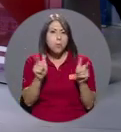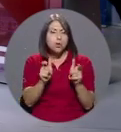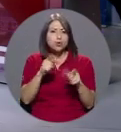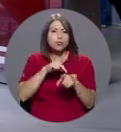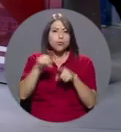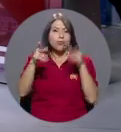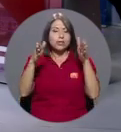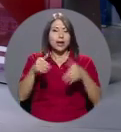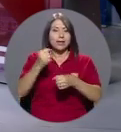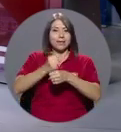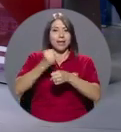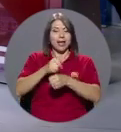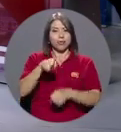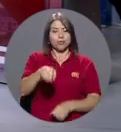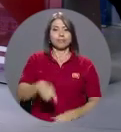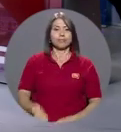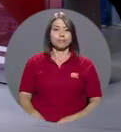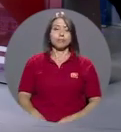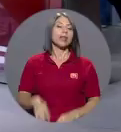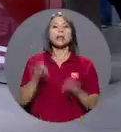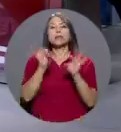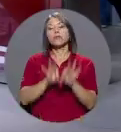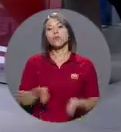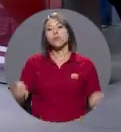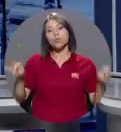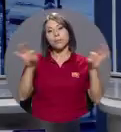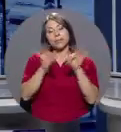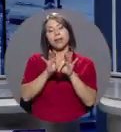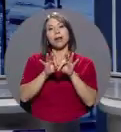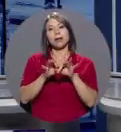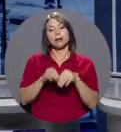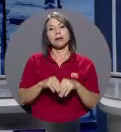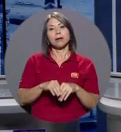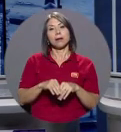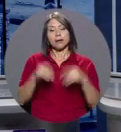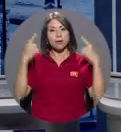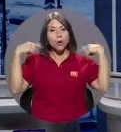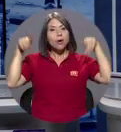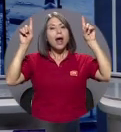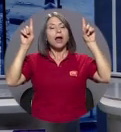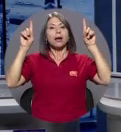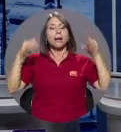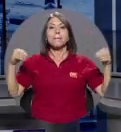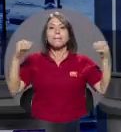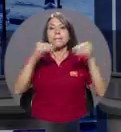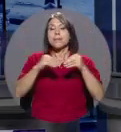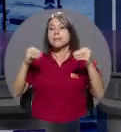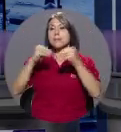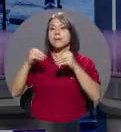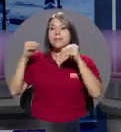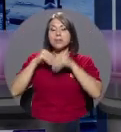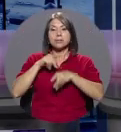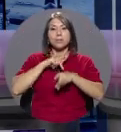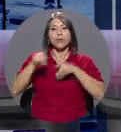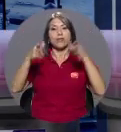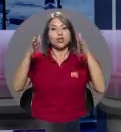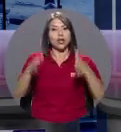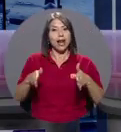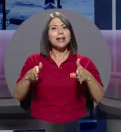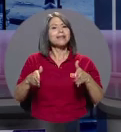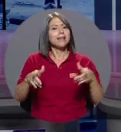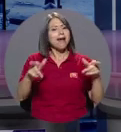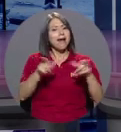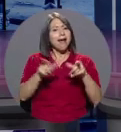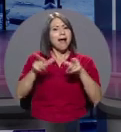profesionales trabajando en el área. Ahí es fundamental lograr una mayor cantidad de